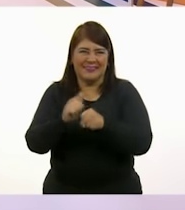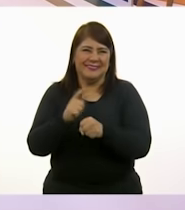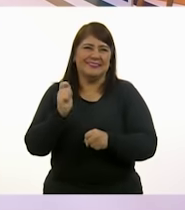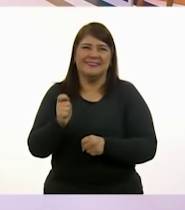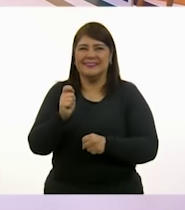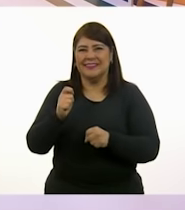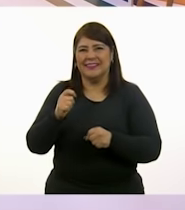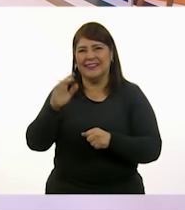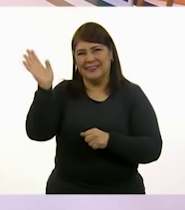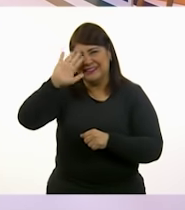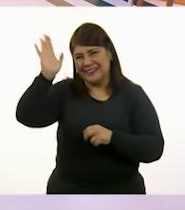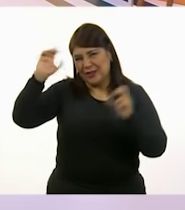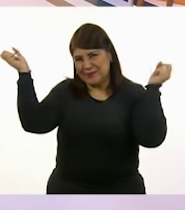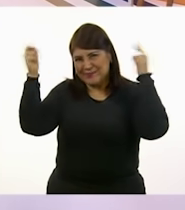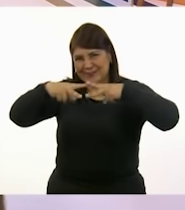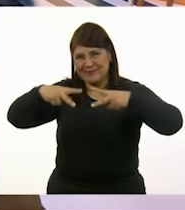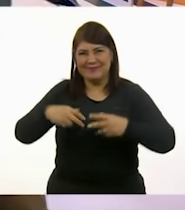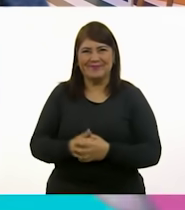Nos vemos